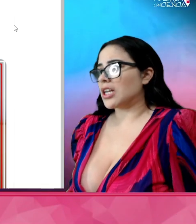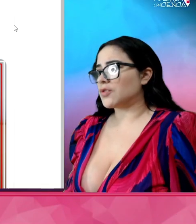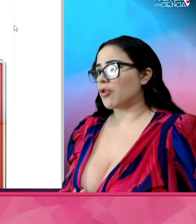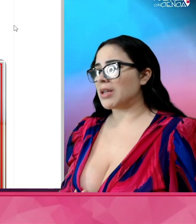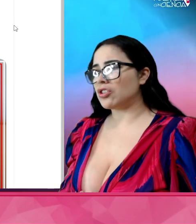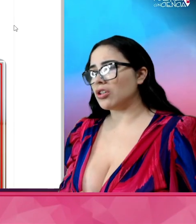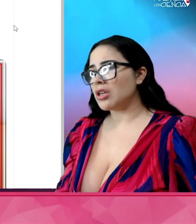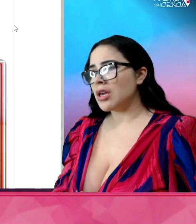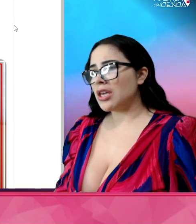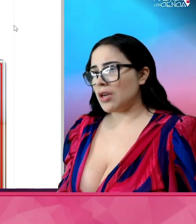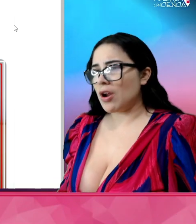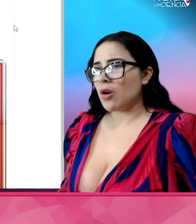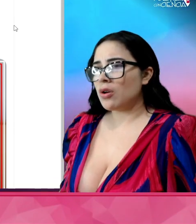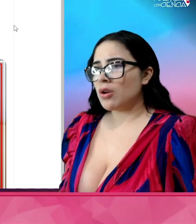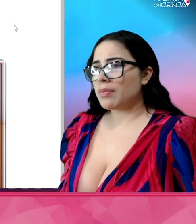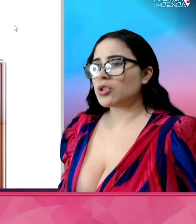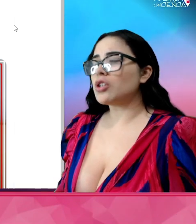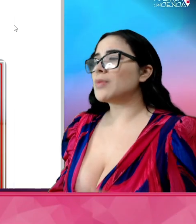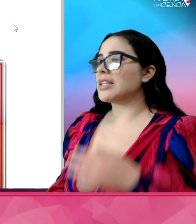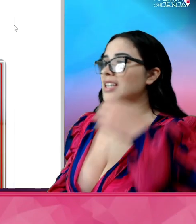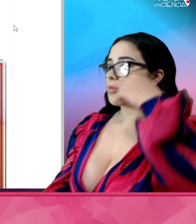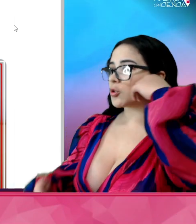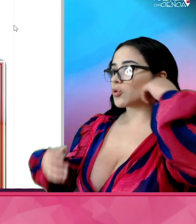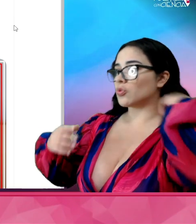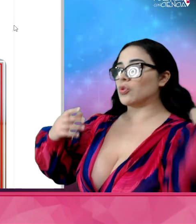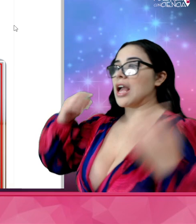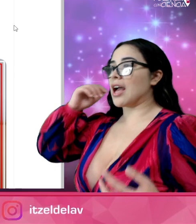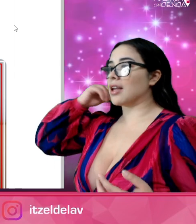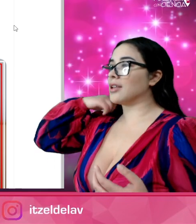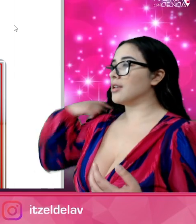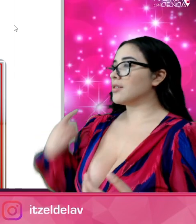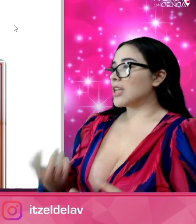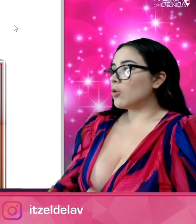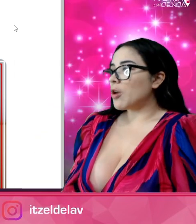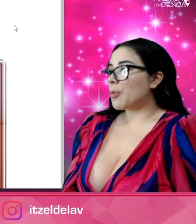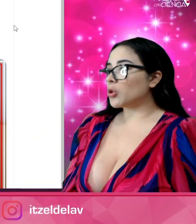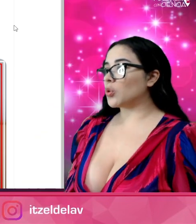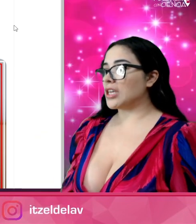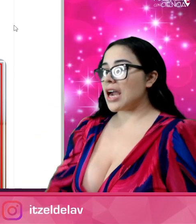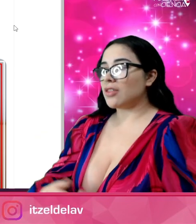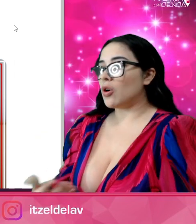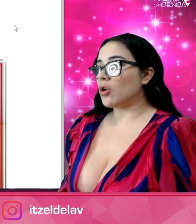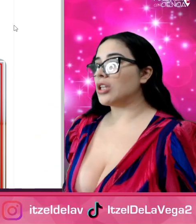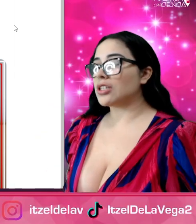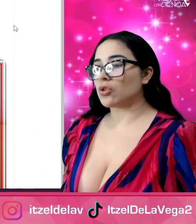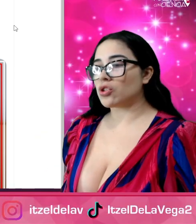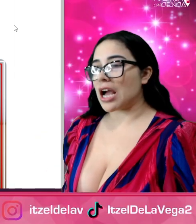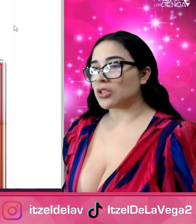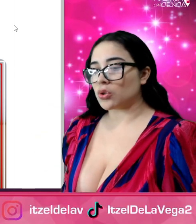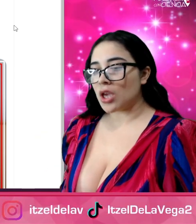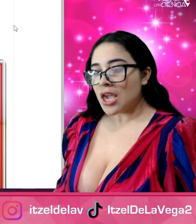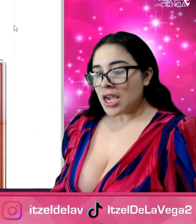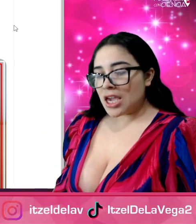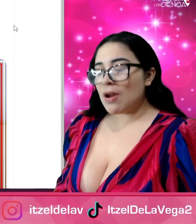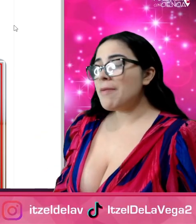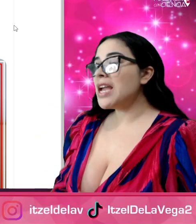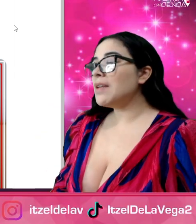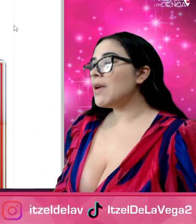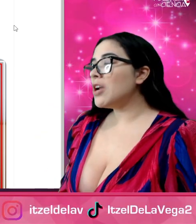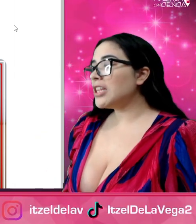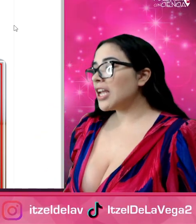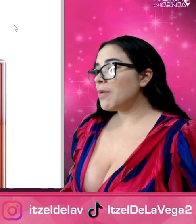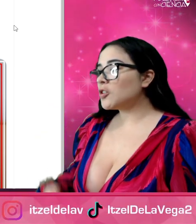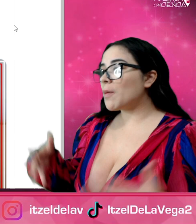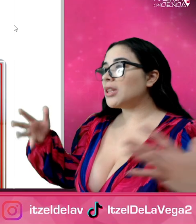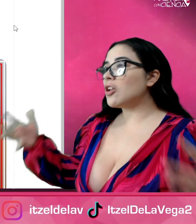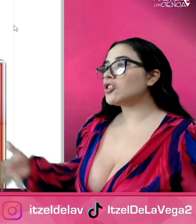de la Cuarta Transformación. Y bueno, pues todos merecemos una segunda oportunidad, ¿no? En estos casos. Y bueno, mi gente